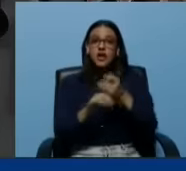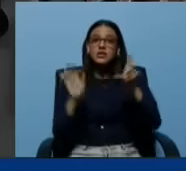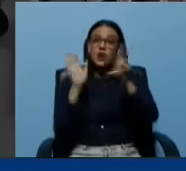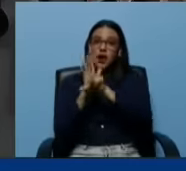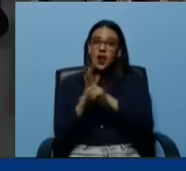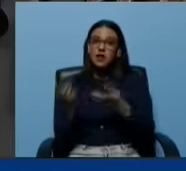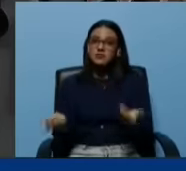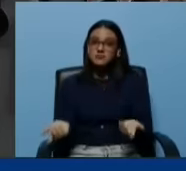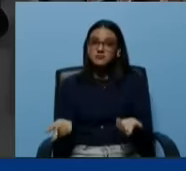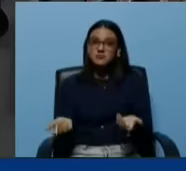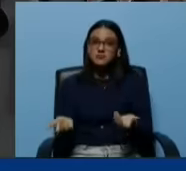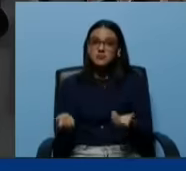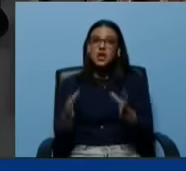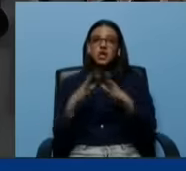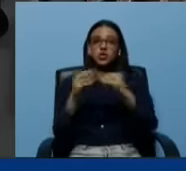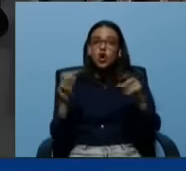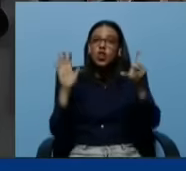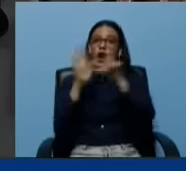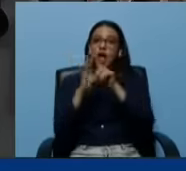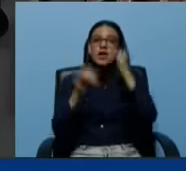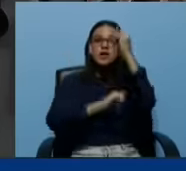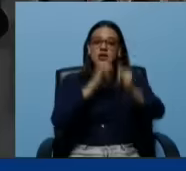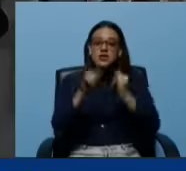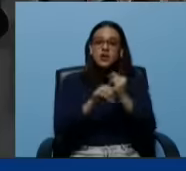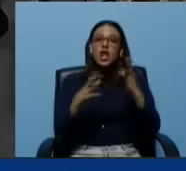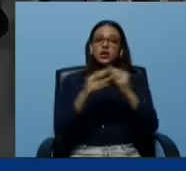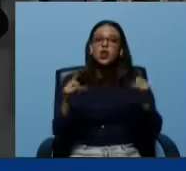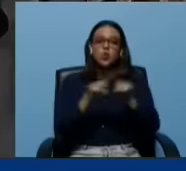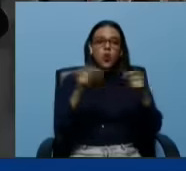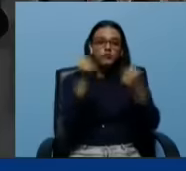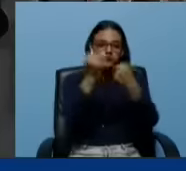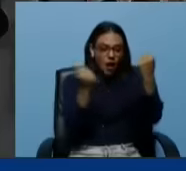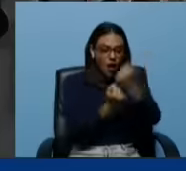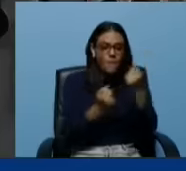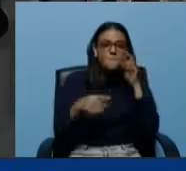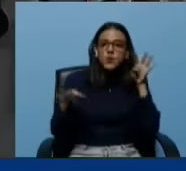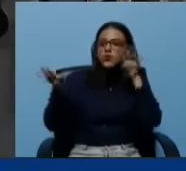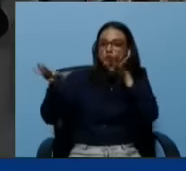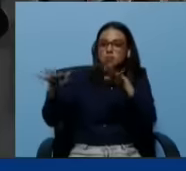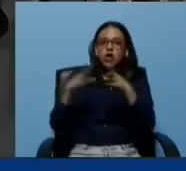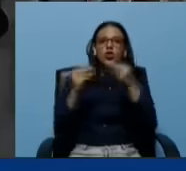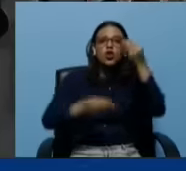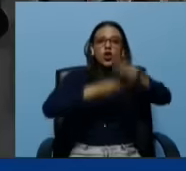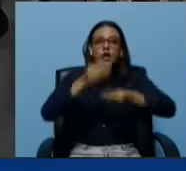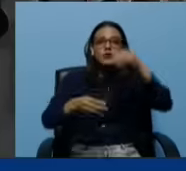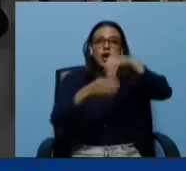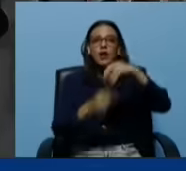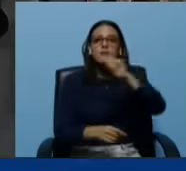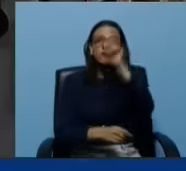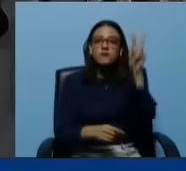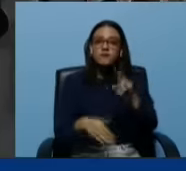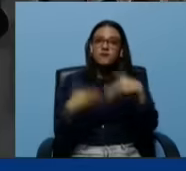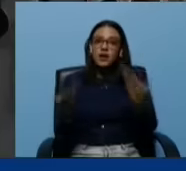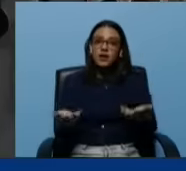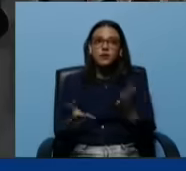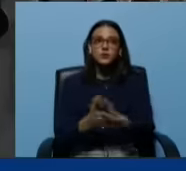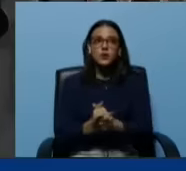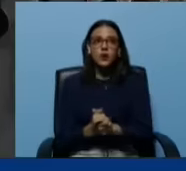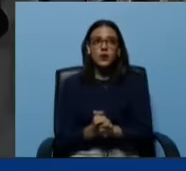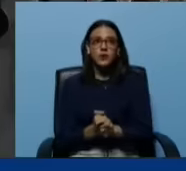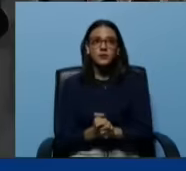Y el derecho internacional apoyaría lo que se ha hecho en Venezuela